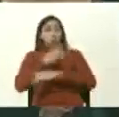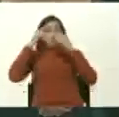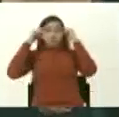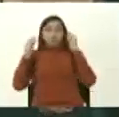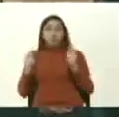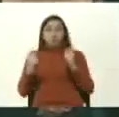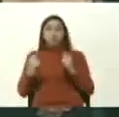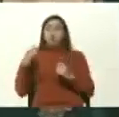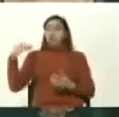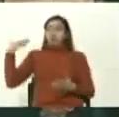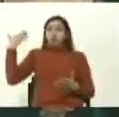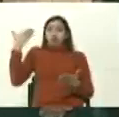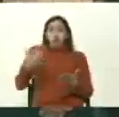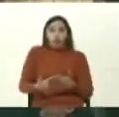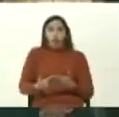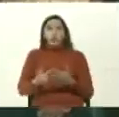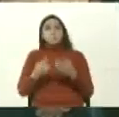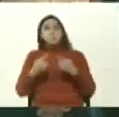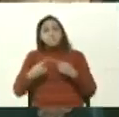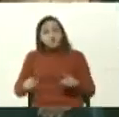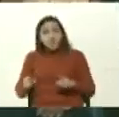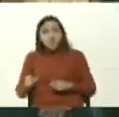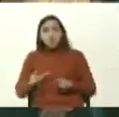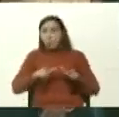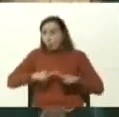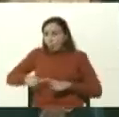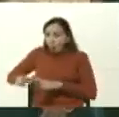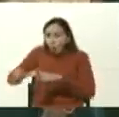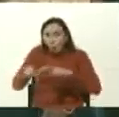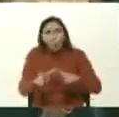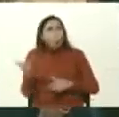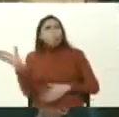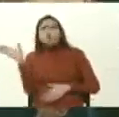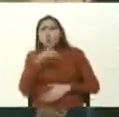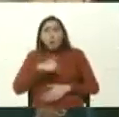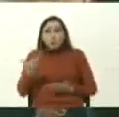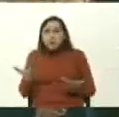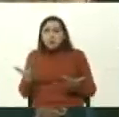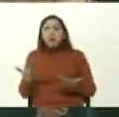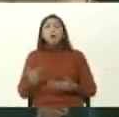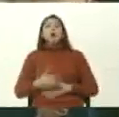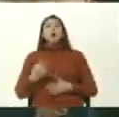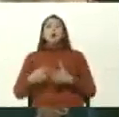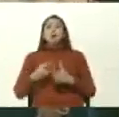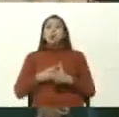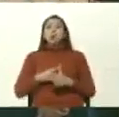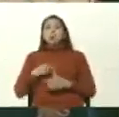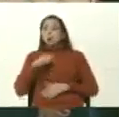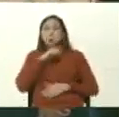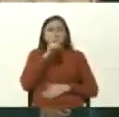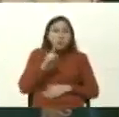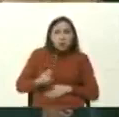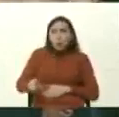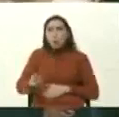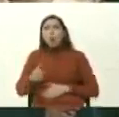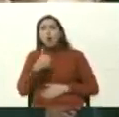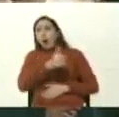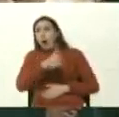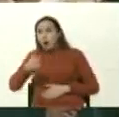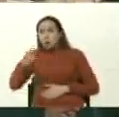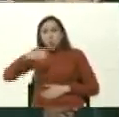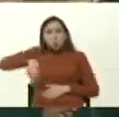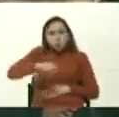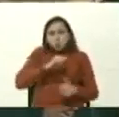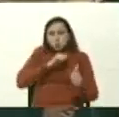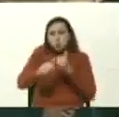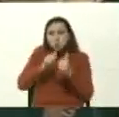muchos años, pero no teníamos estas condiciones. Yo hablaba con ellos y ella, ¿qué diferencia es el